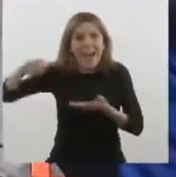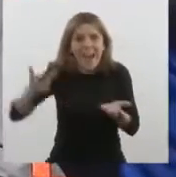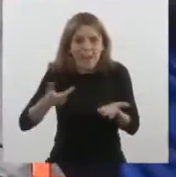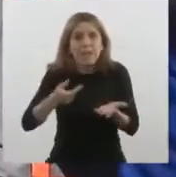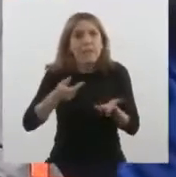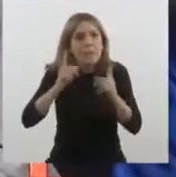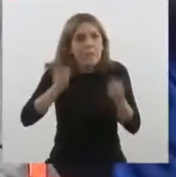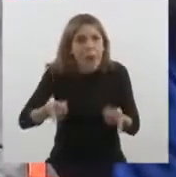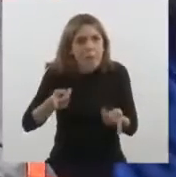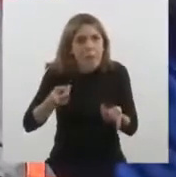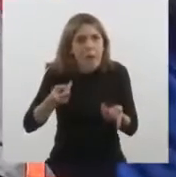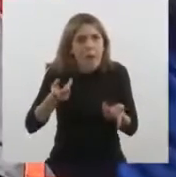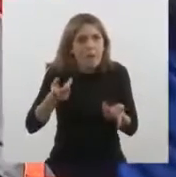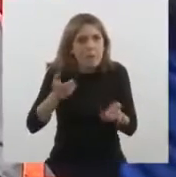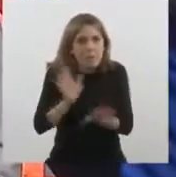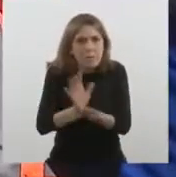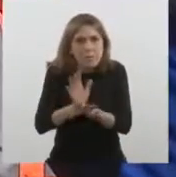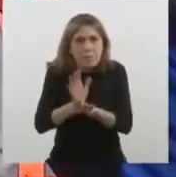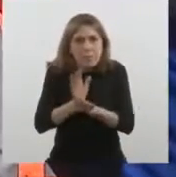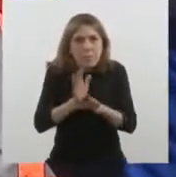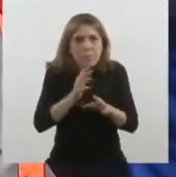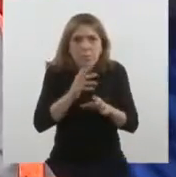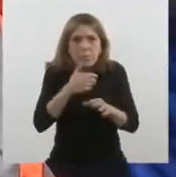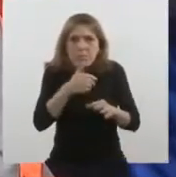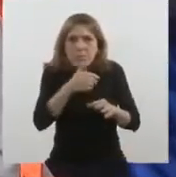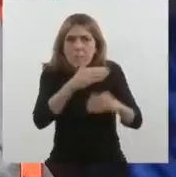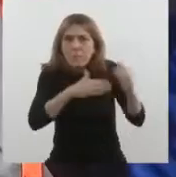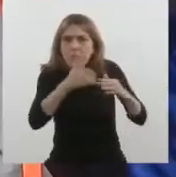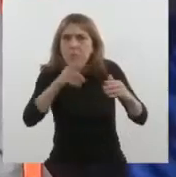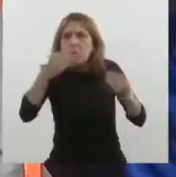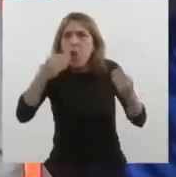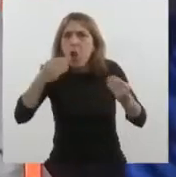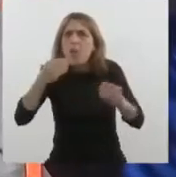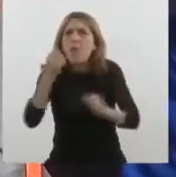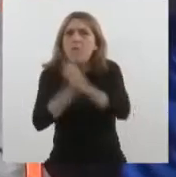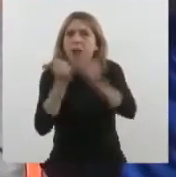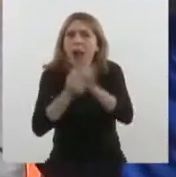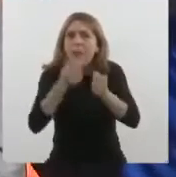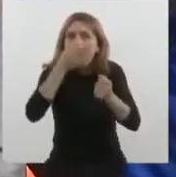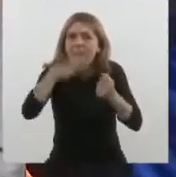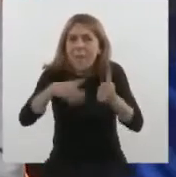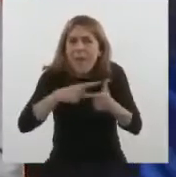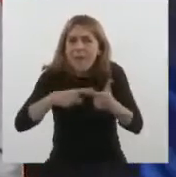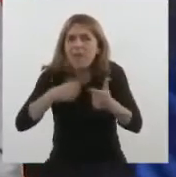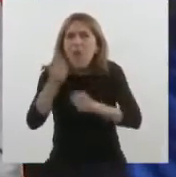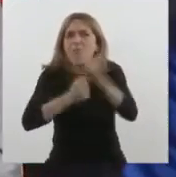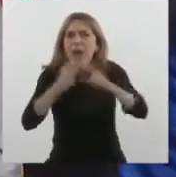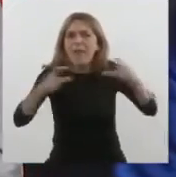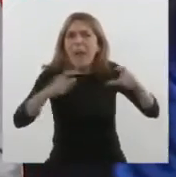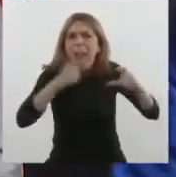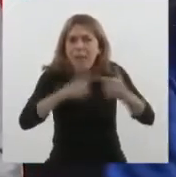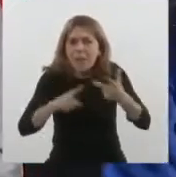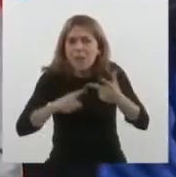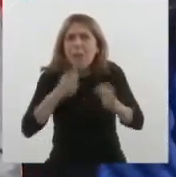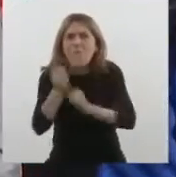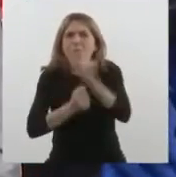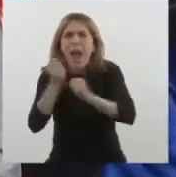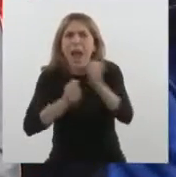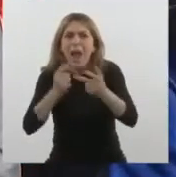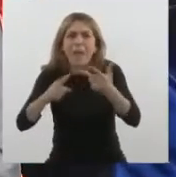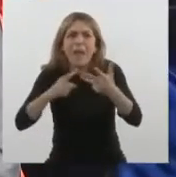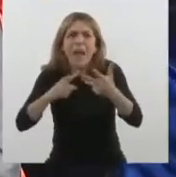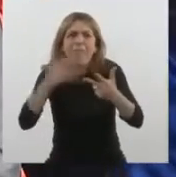Y también, pero también convoca a la producción del cemento, a la producción del ladrillo, a la producción del vidrio, a la producción de la